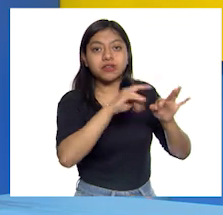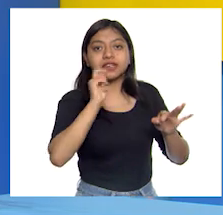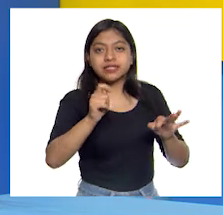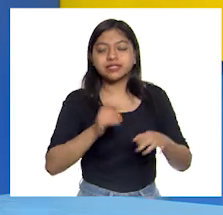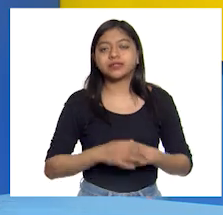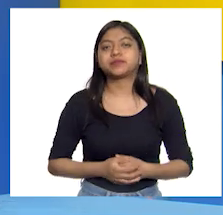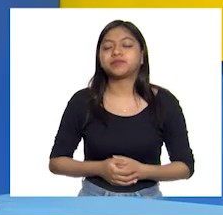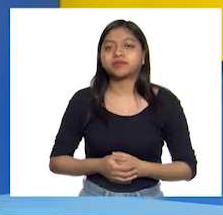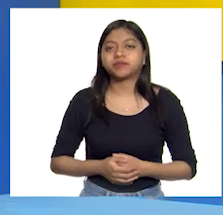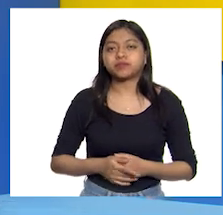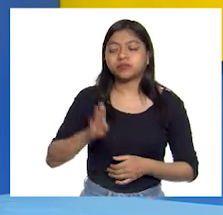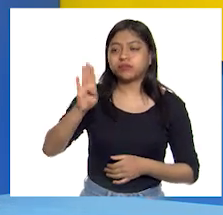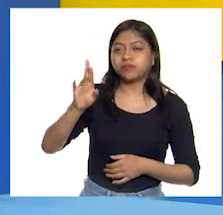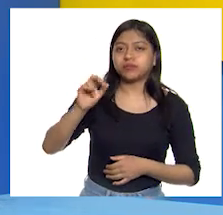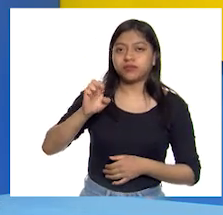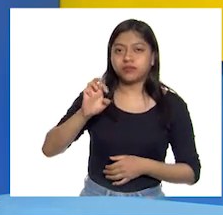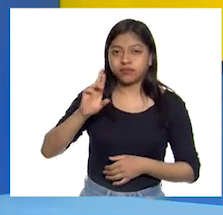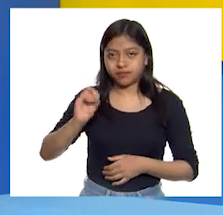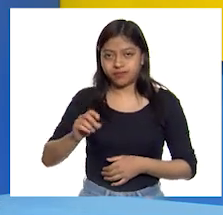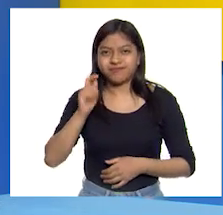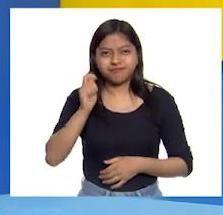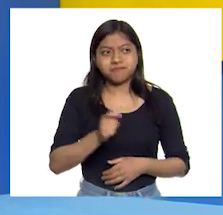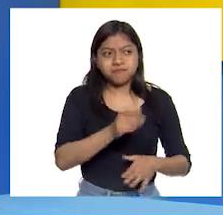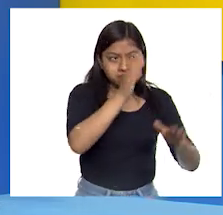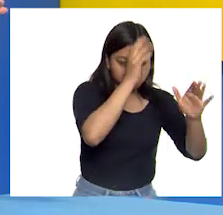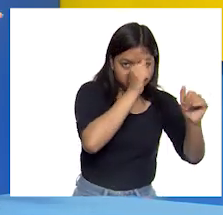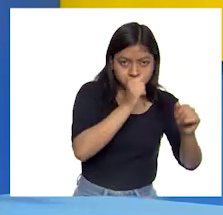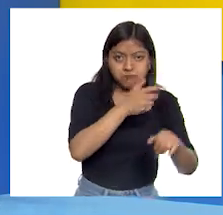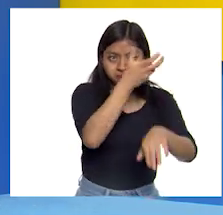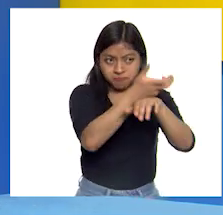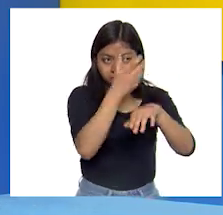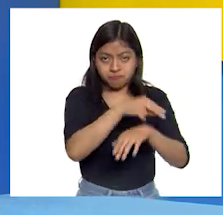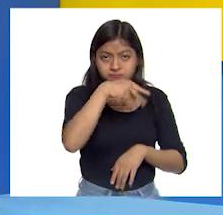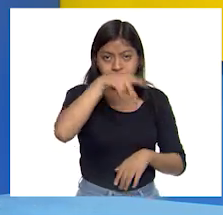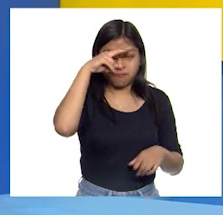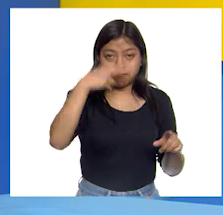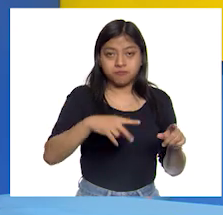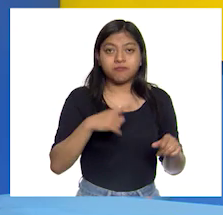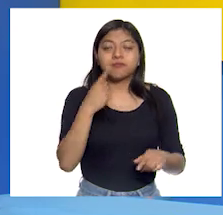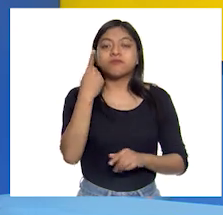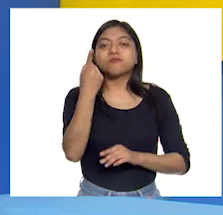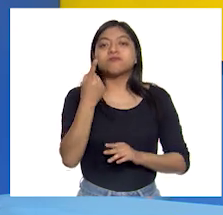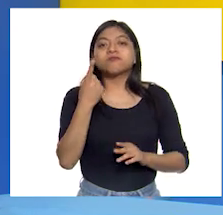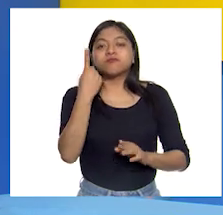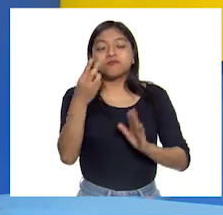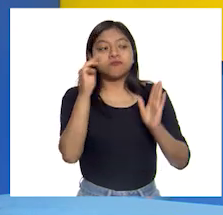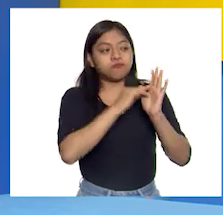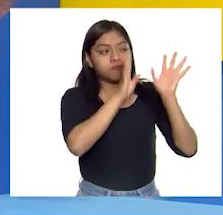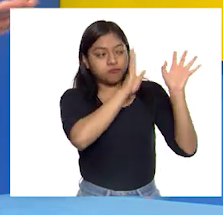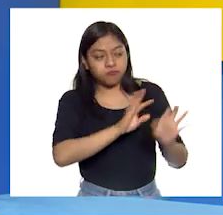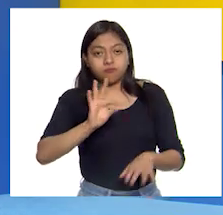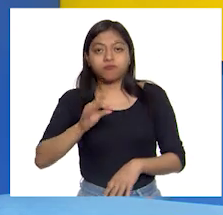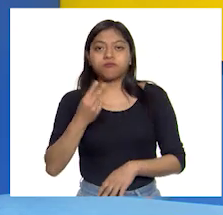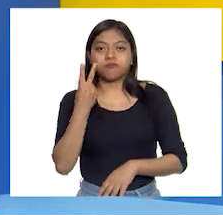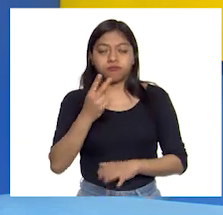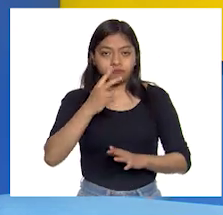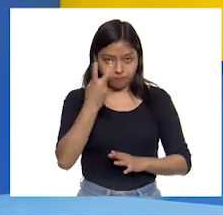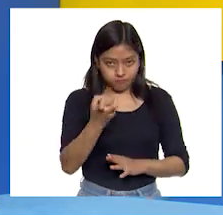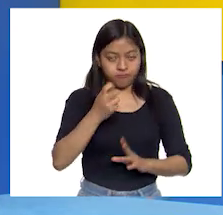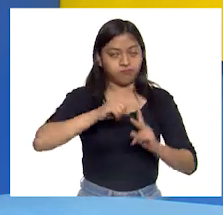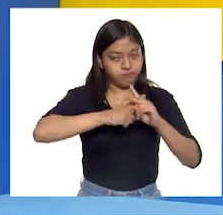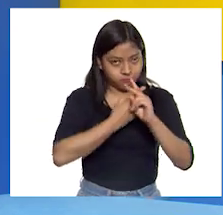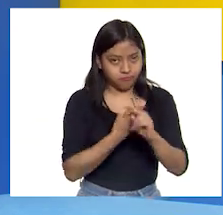maestra, en el video que vimos escuché algo que me pareció muy interesante. Que México ayudó durante la Segunda Guerra Mundial mandando